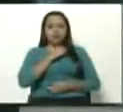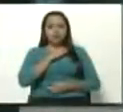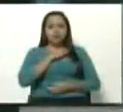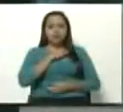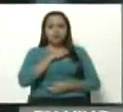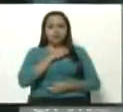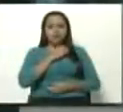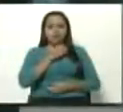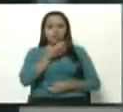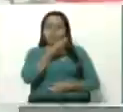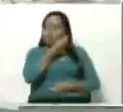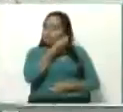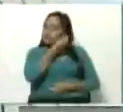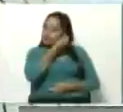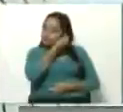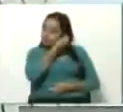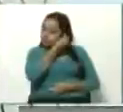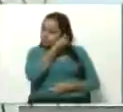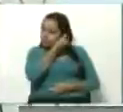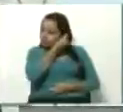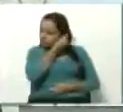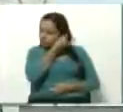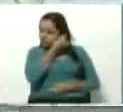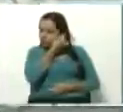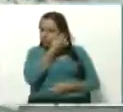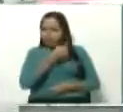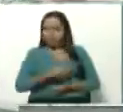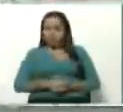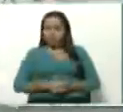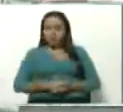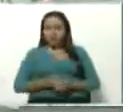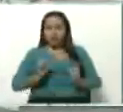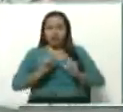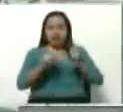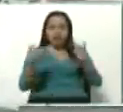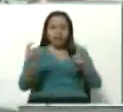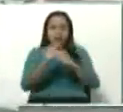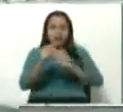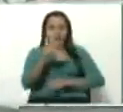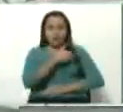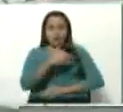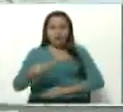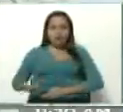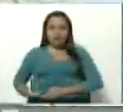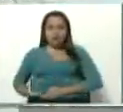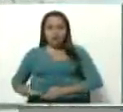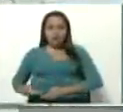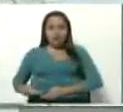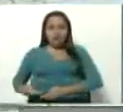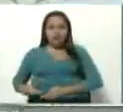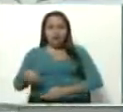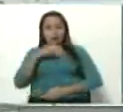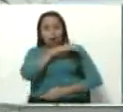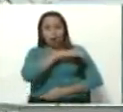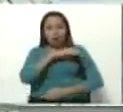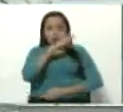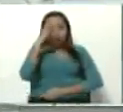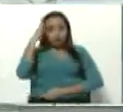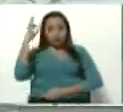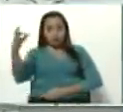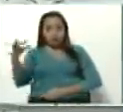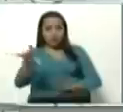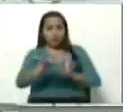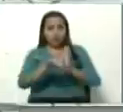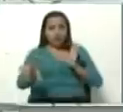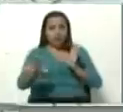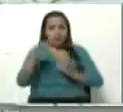Quiero iniciar mis palabras como presidenta del Consejo Legislativo del Estado Bolivariano de Guárico,